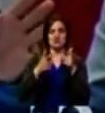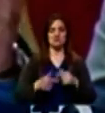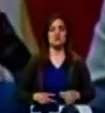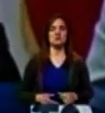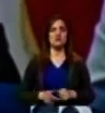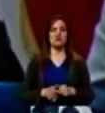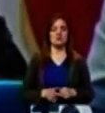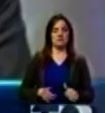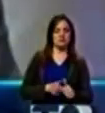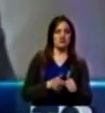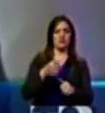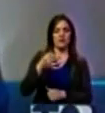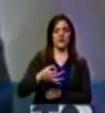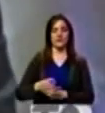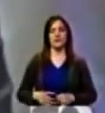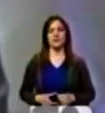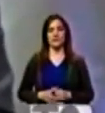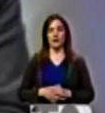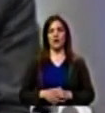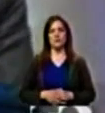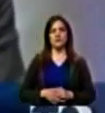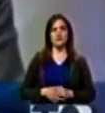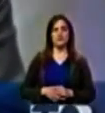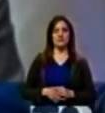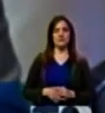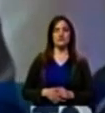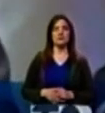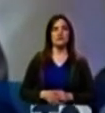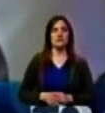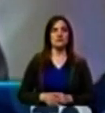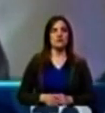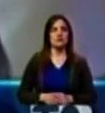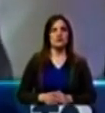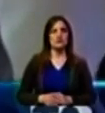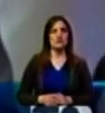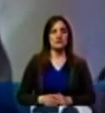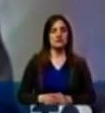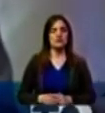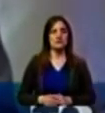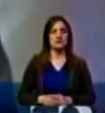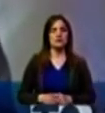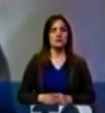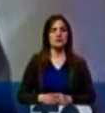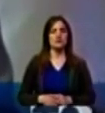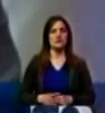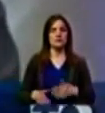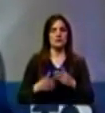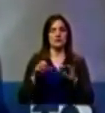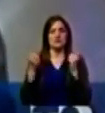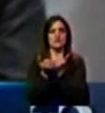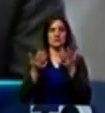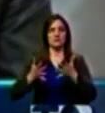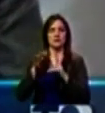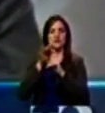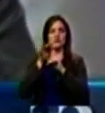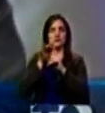estado vigilantes que se cumpla. Permitiremos a todos los asambleístas y sobre todo y especialmente a los